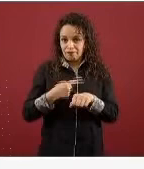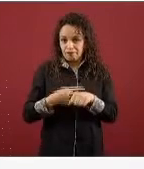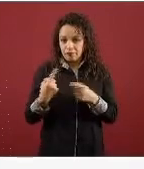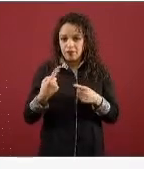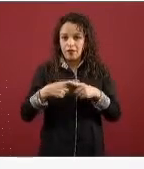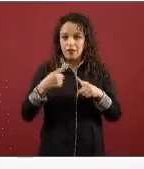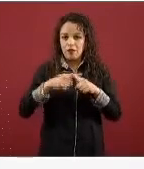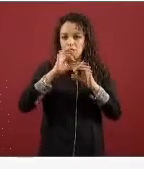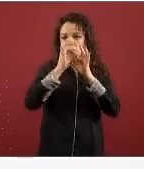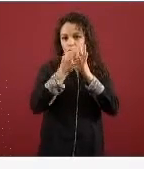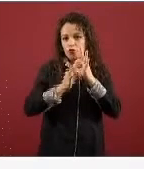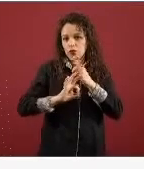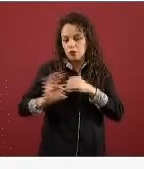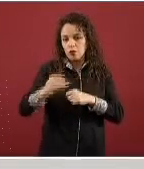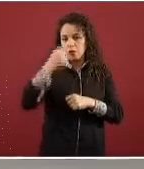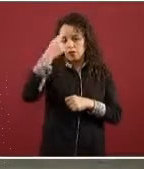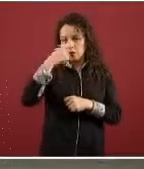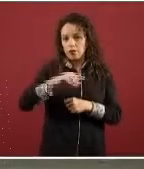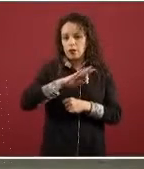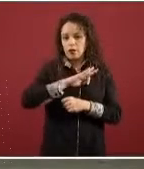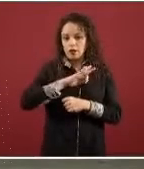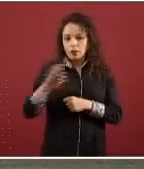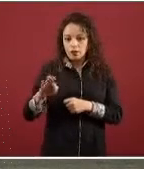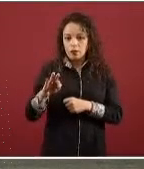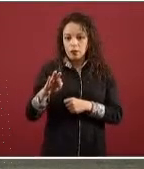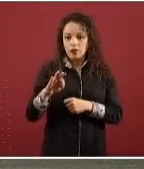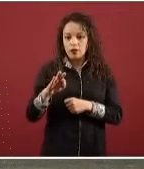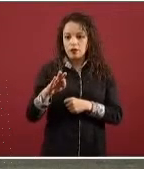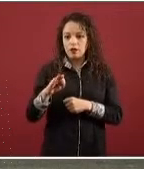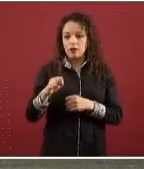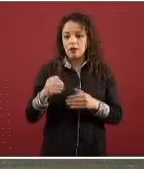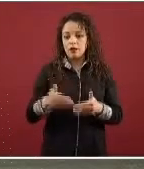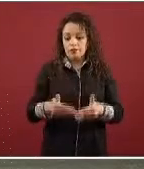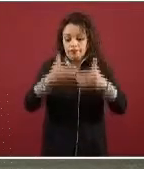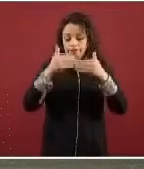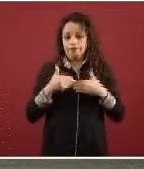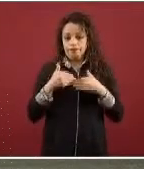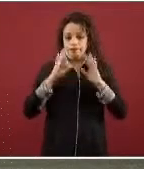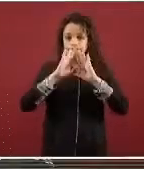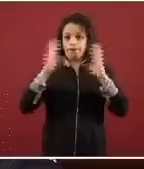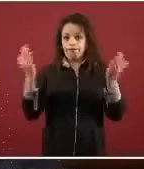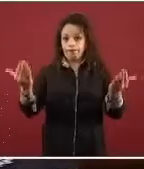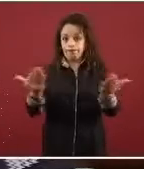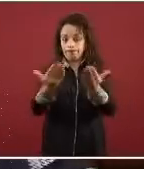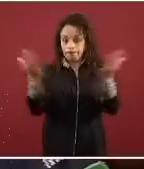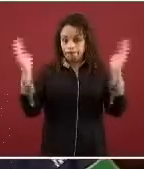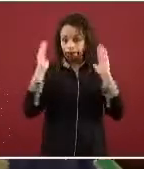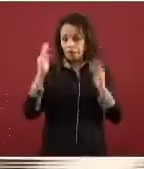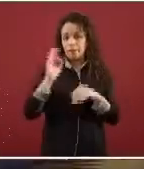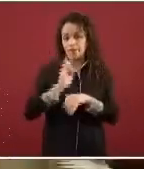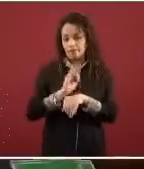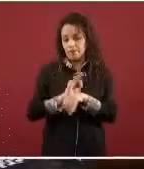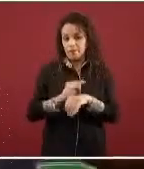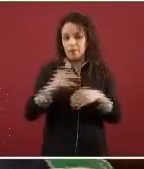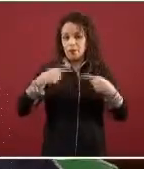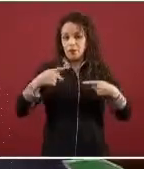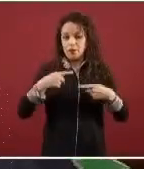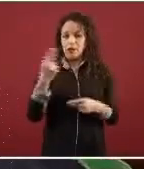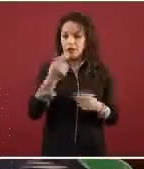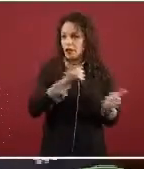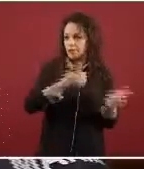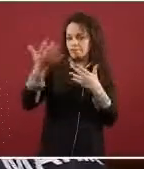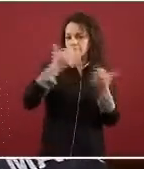para aislar completamente a cualquier paciente que se tenga que trasladar. También les queremos